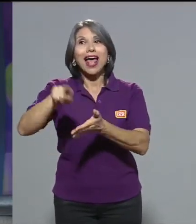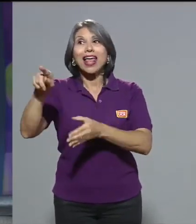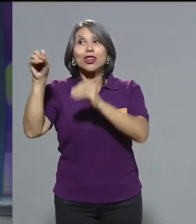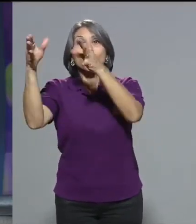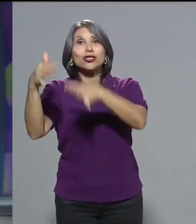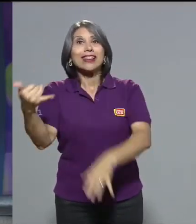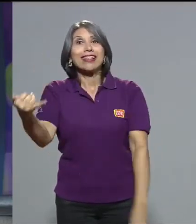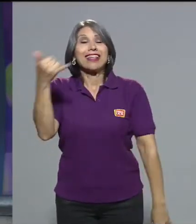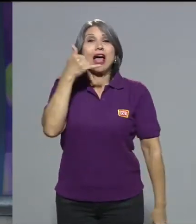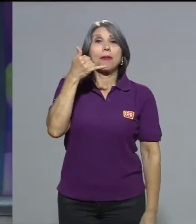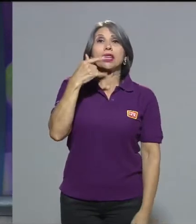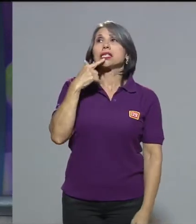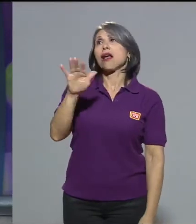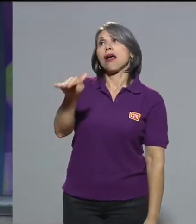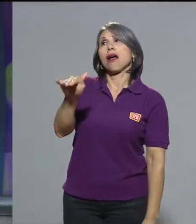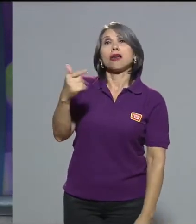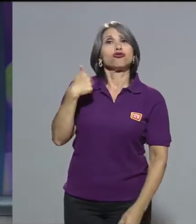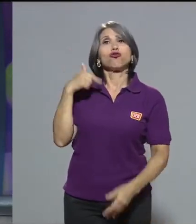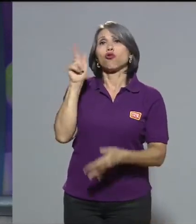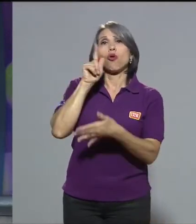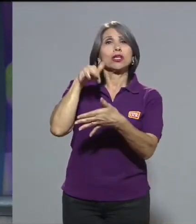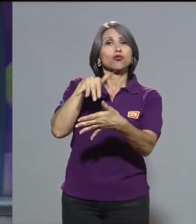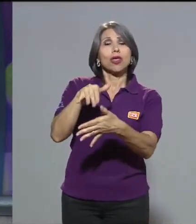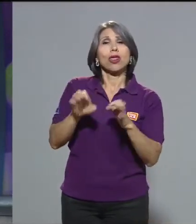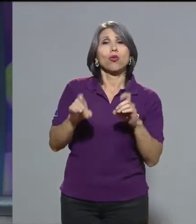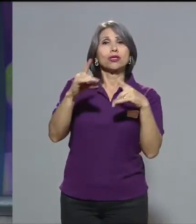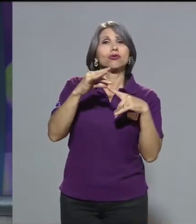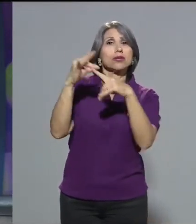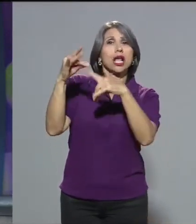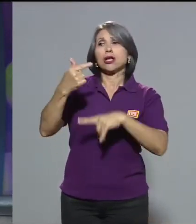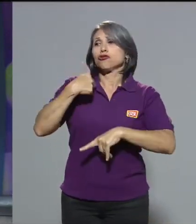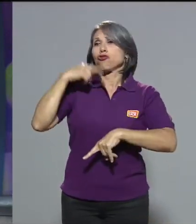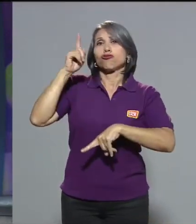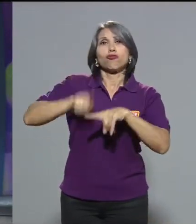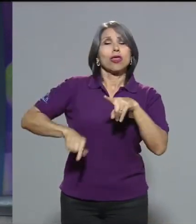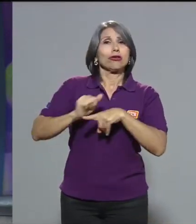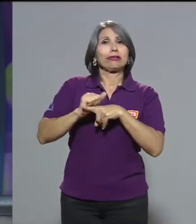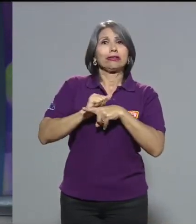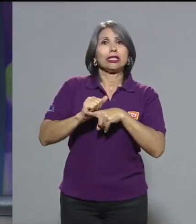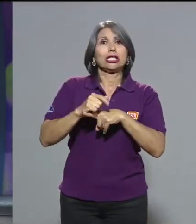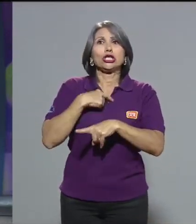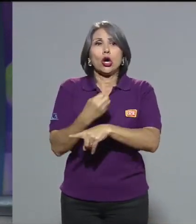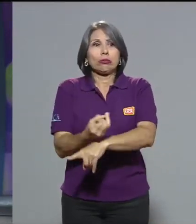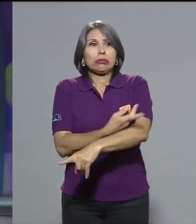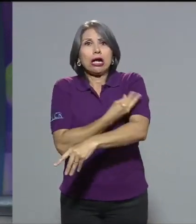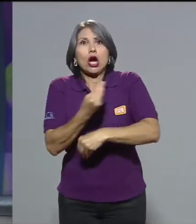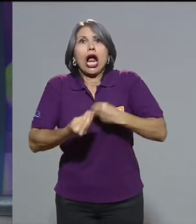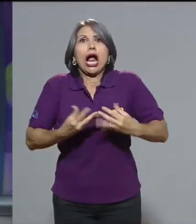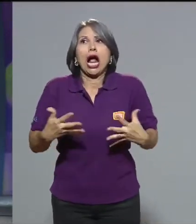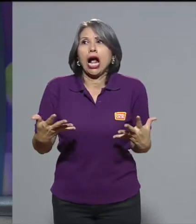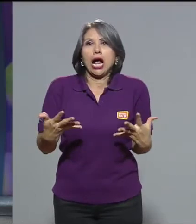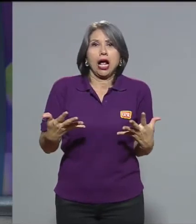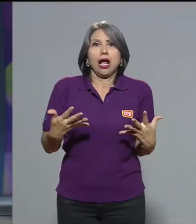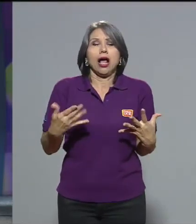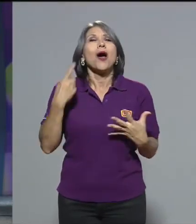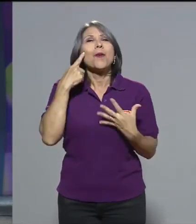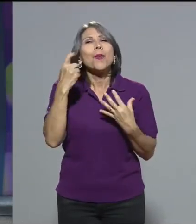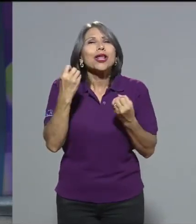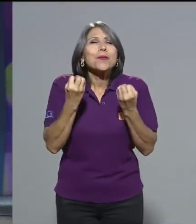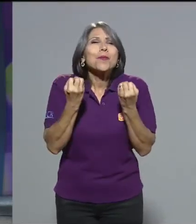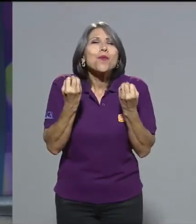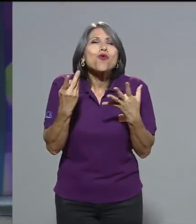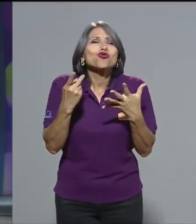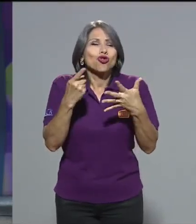estudié educación especial, yo no estoy capacitada, entonces tengo el pelo parado porque además de los mitos que hay del autismo, ¿verdad?